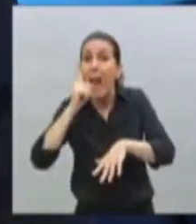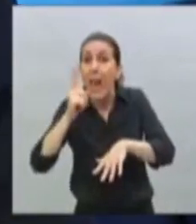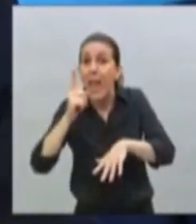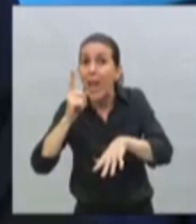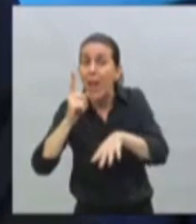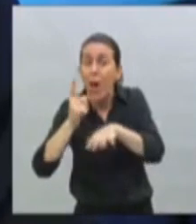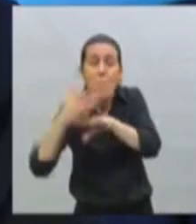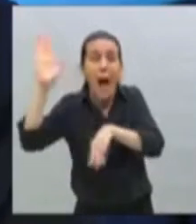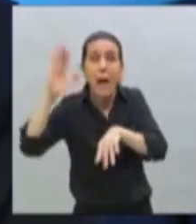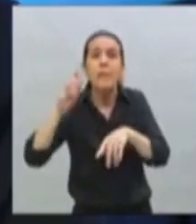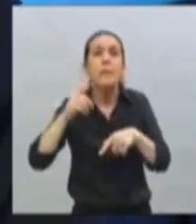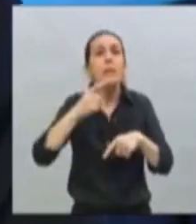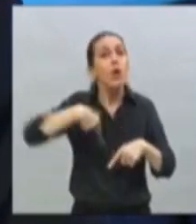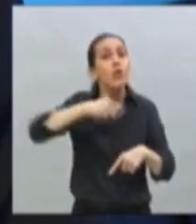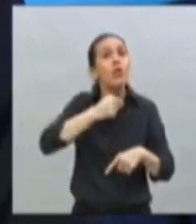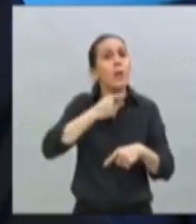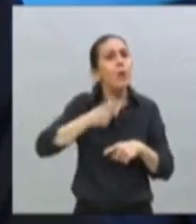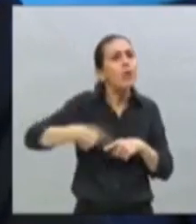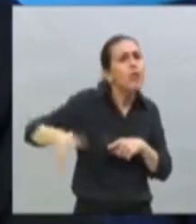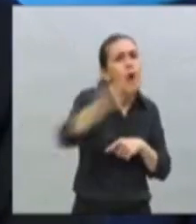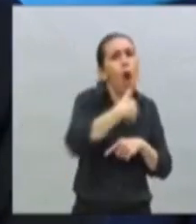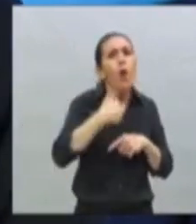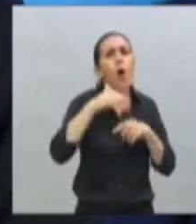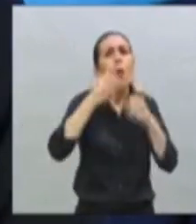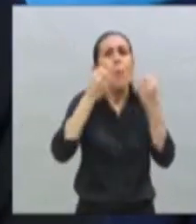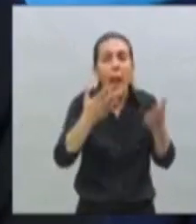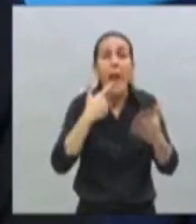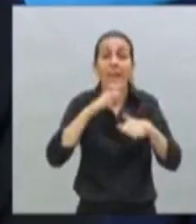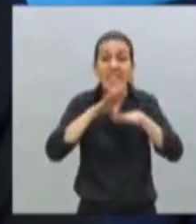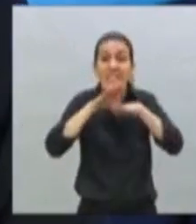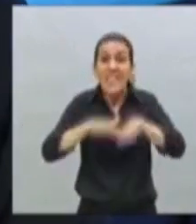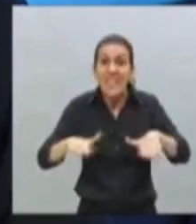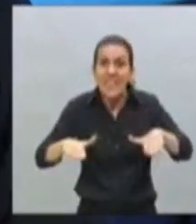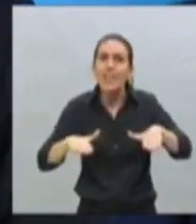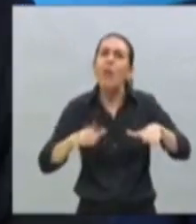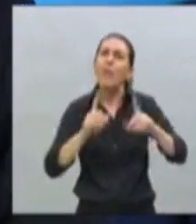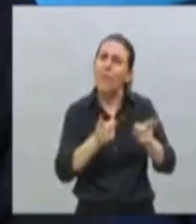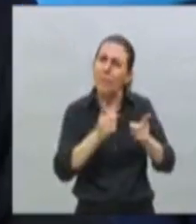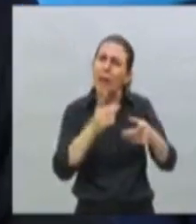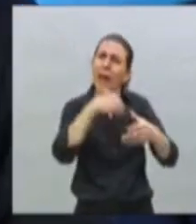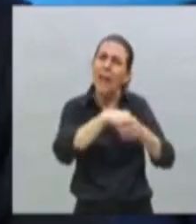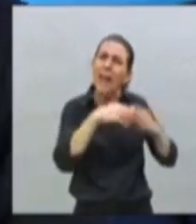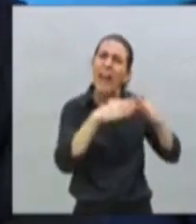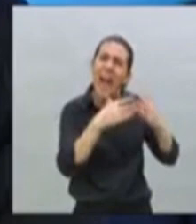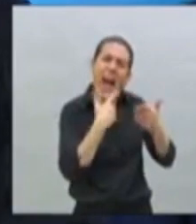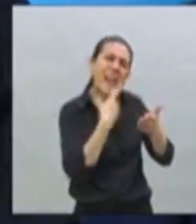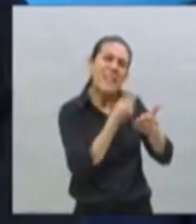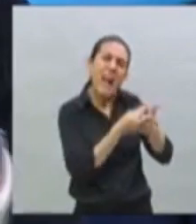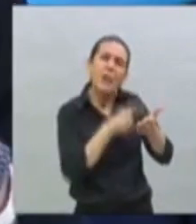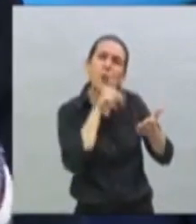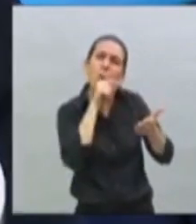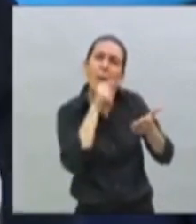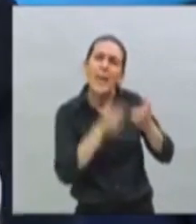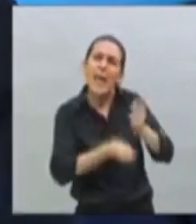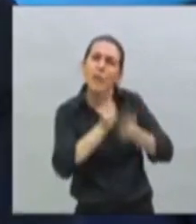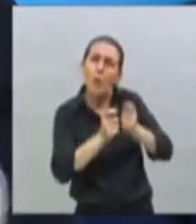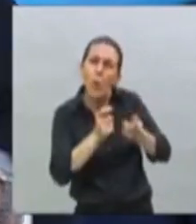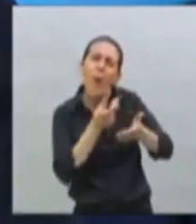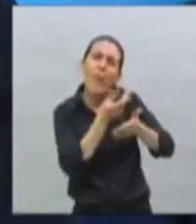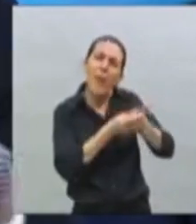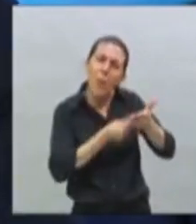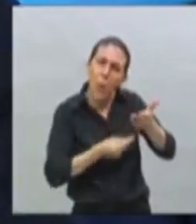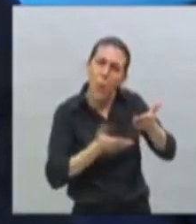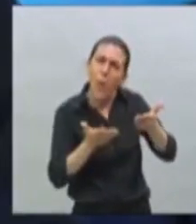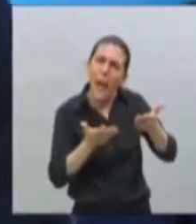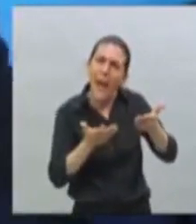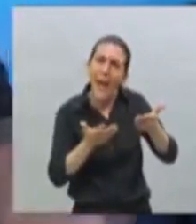todos estén bien. A los más chiquitos, sigan dibujando, mándenme dibujos por Twitter. Hagamos cosas que nos dejen